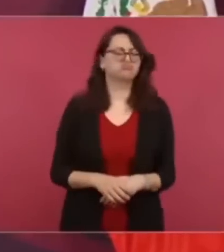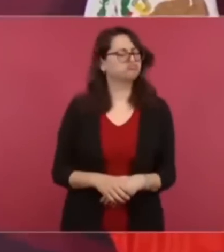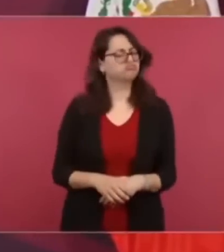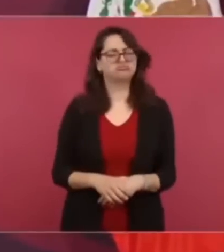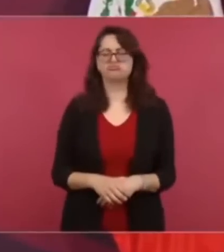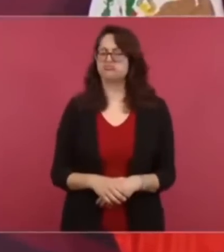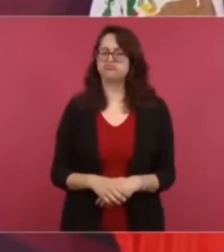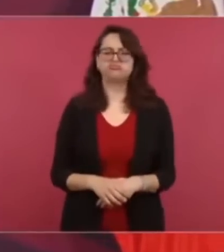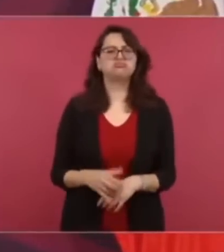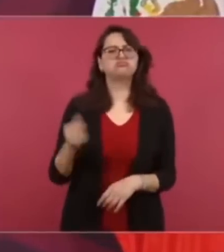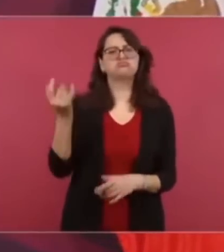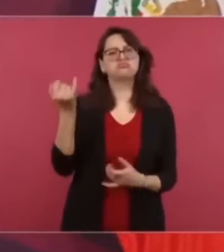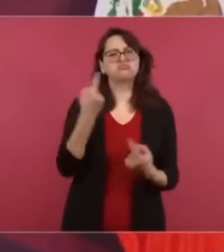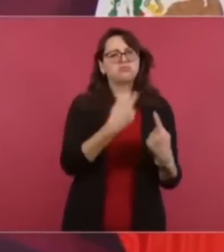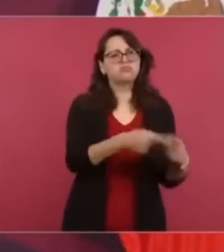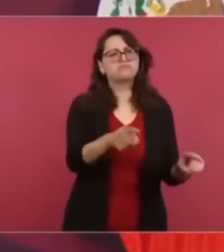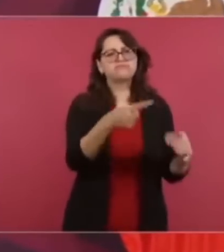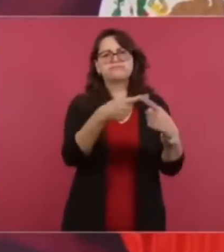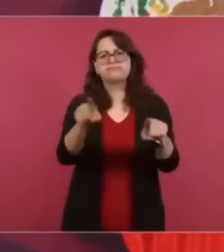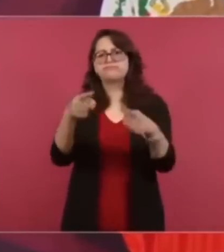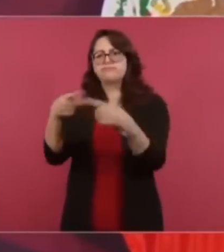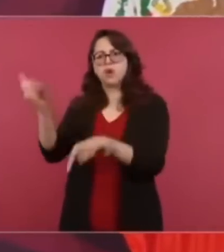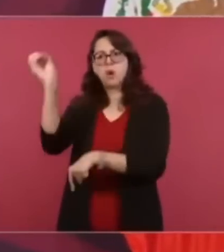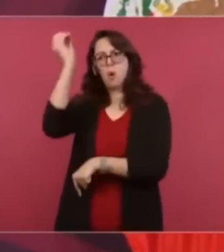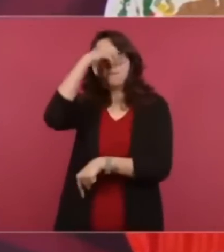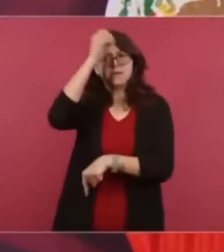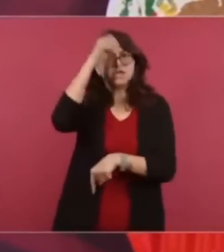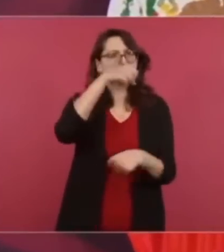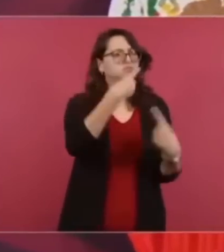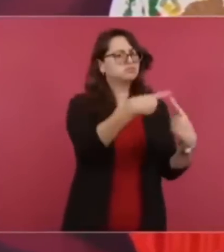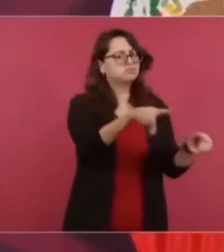es diversidad, es pluralidad,